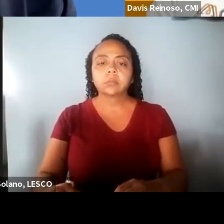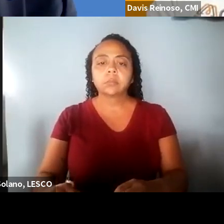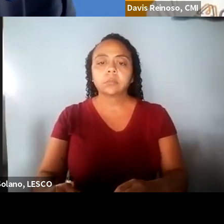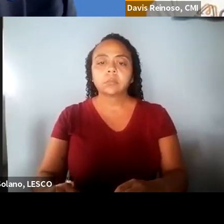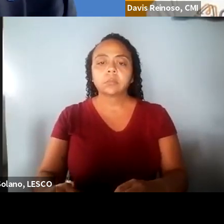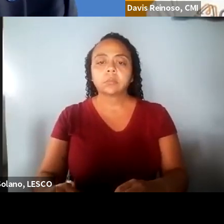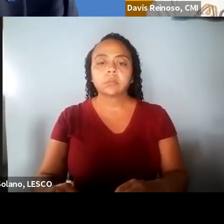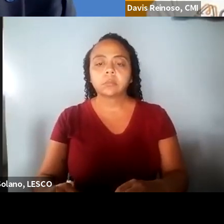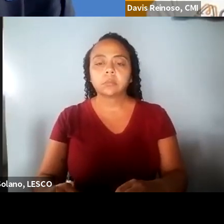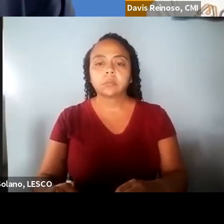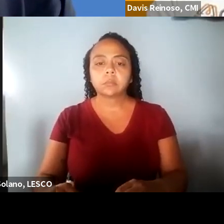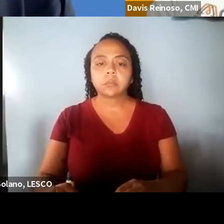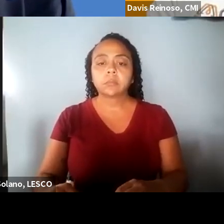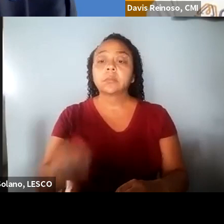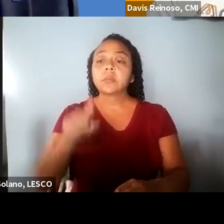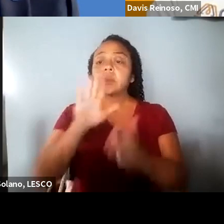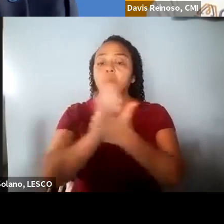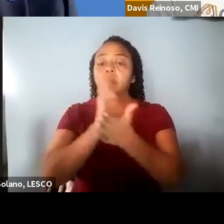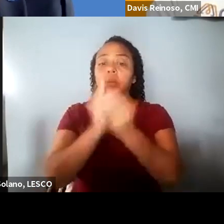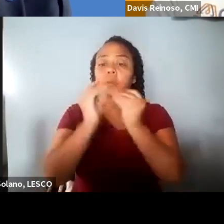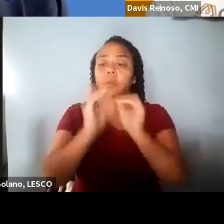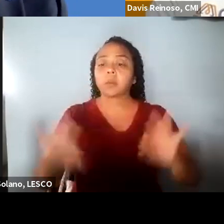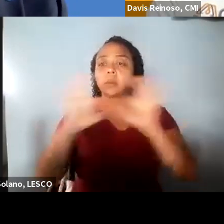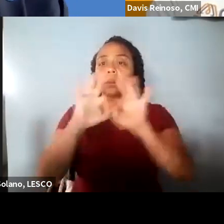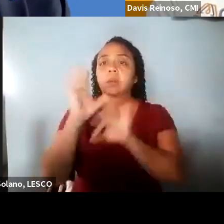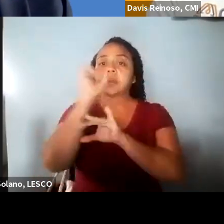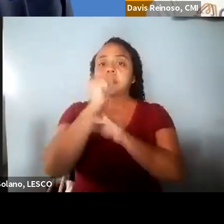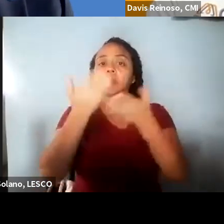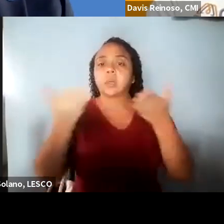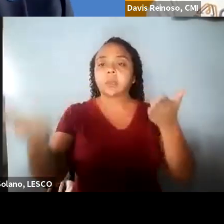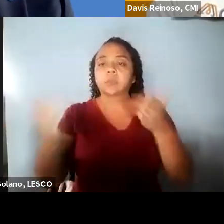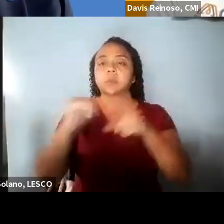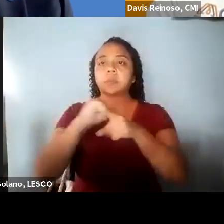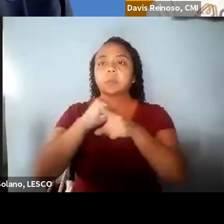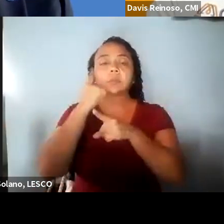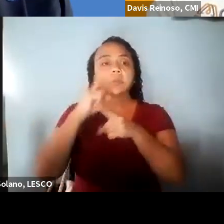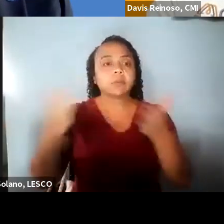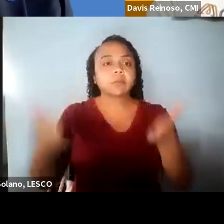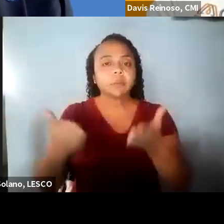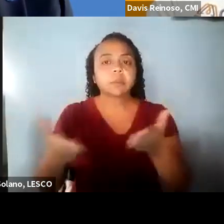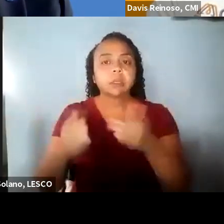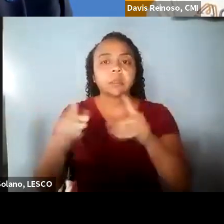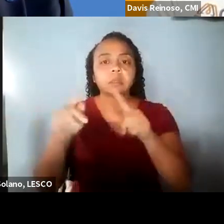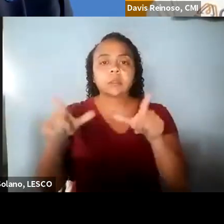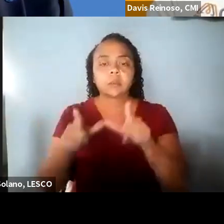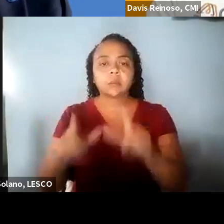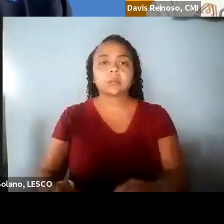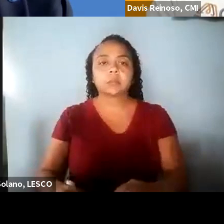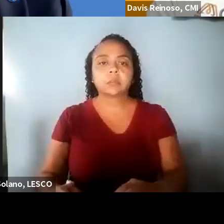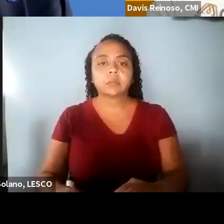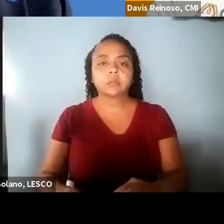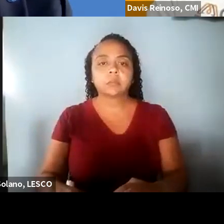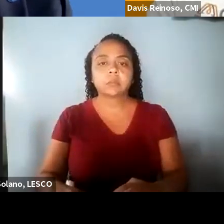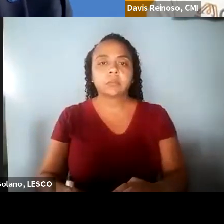documento muy importante identificando mecanismos prácticos para fomentar en el sector el sector de las